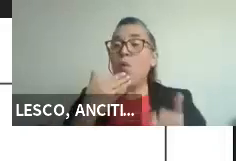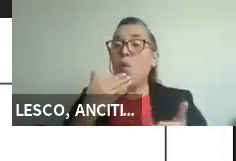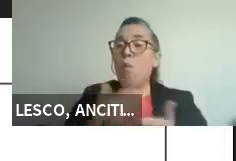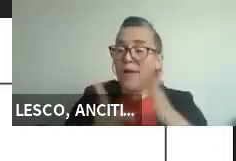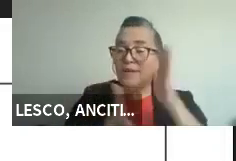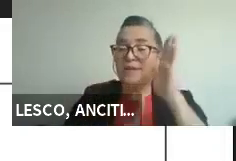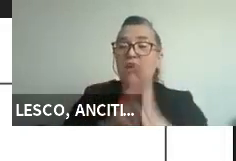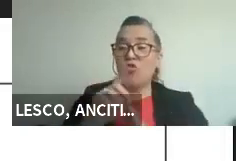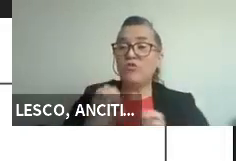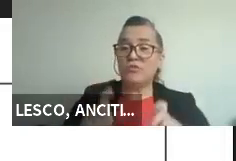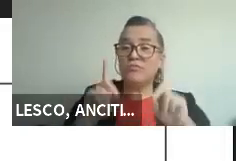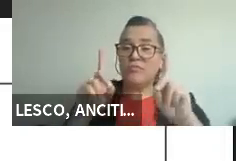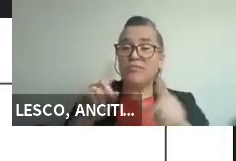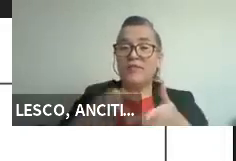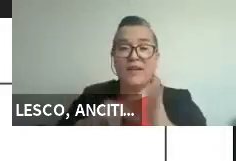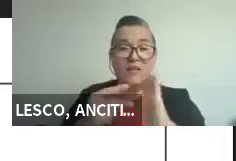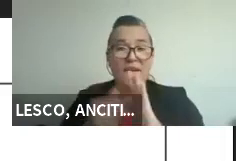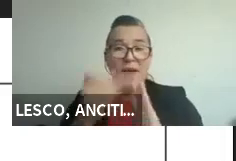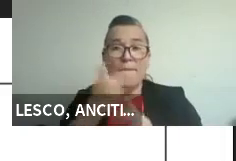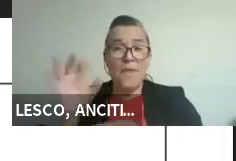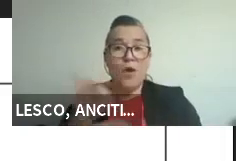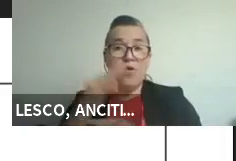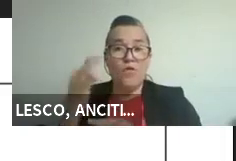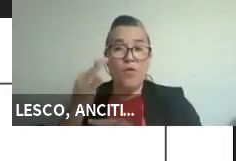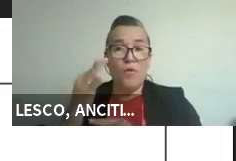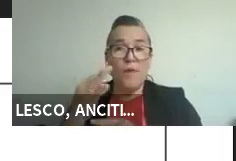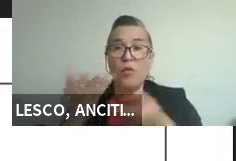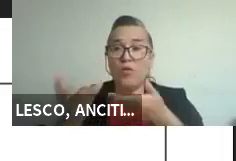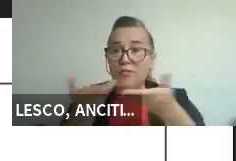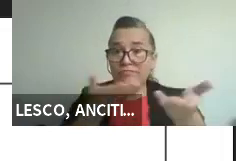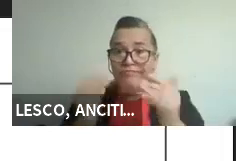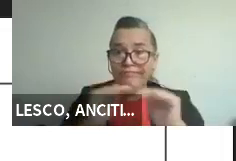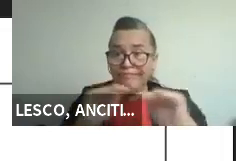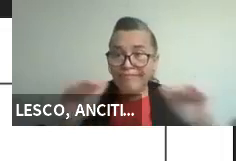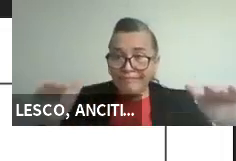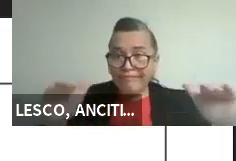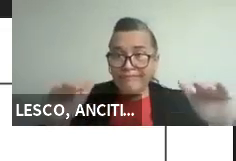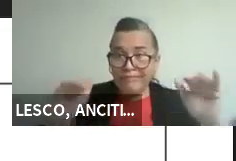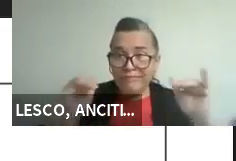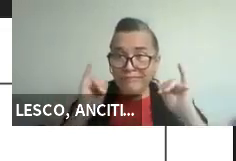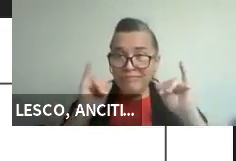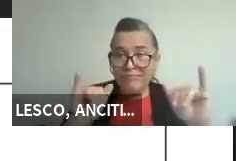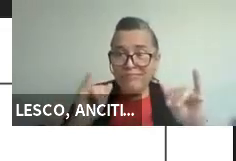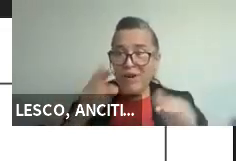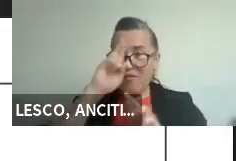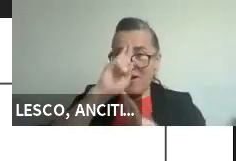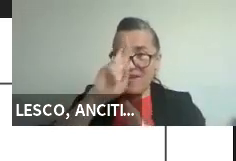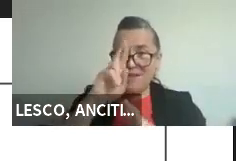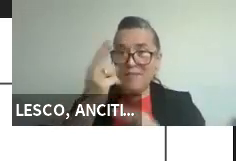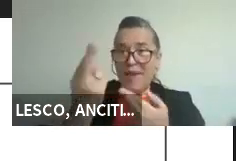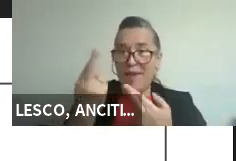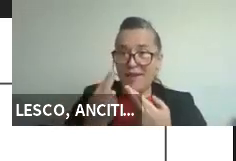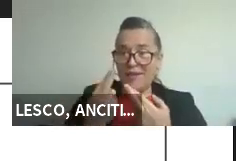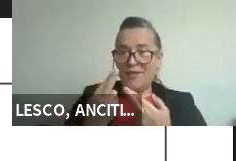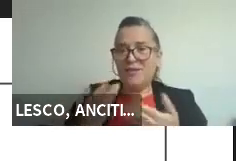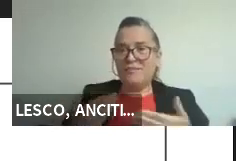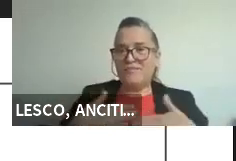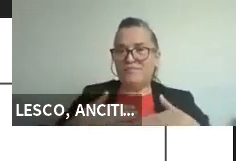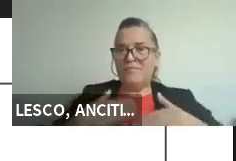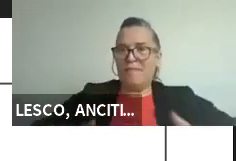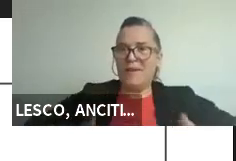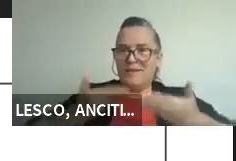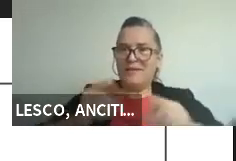es decir la mejor forma de lograr una interlocución horizontal dialógica de mutuo respeto es presentándose como